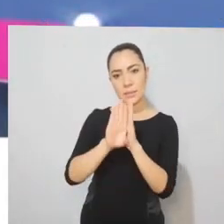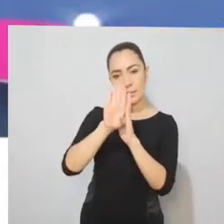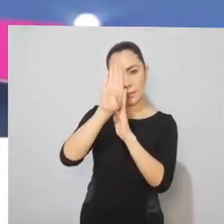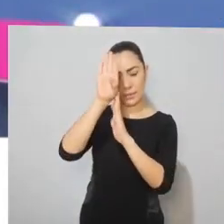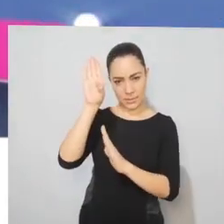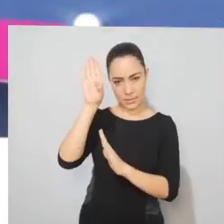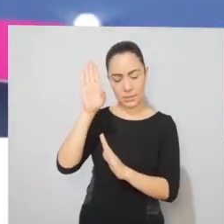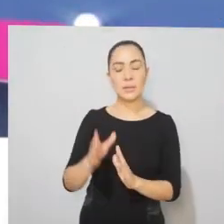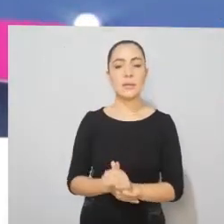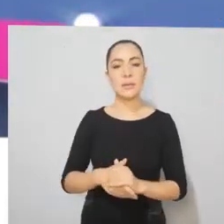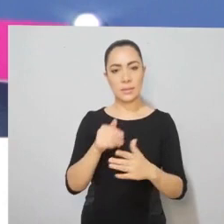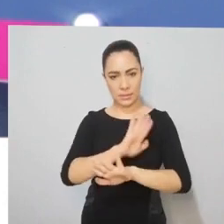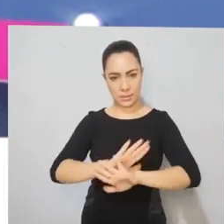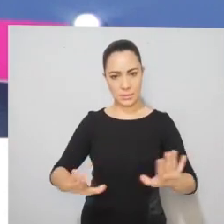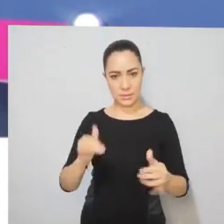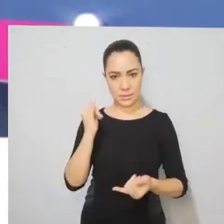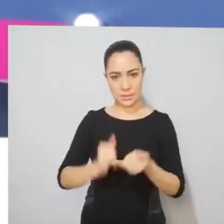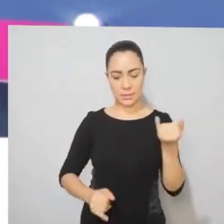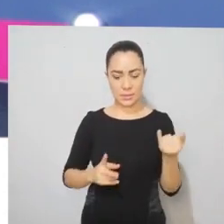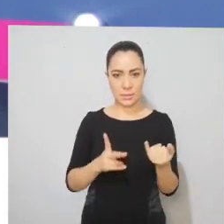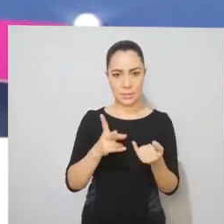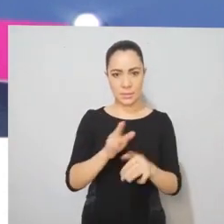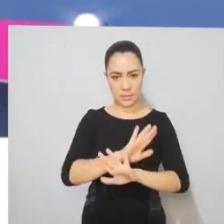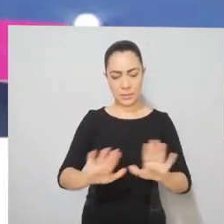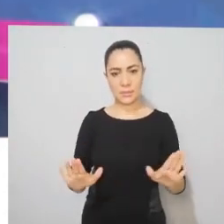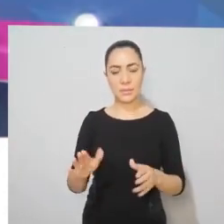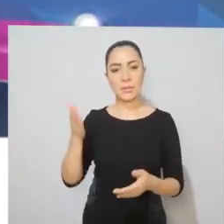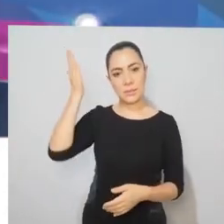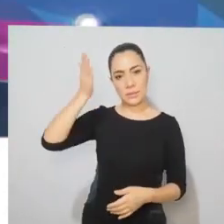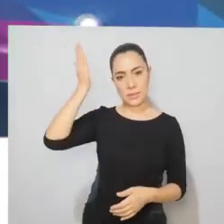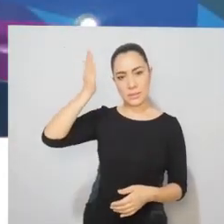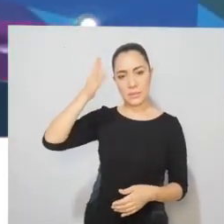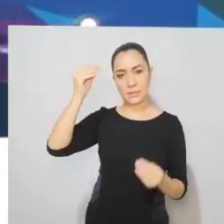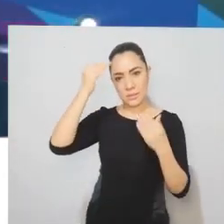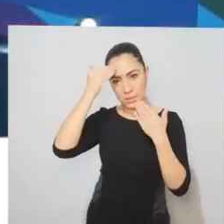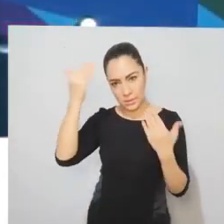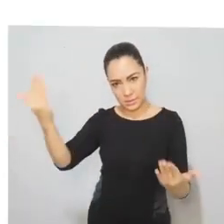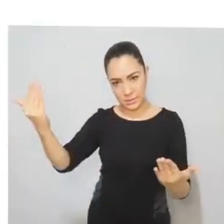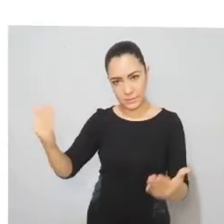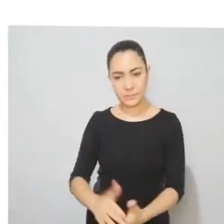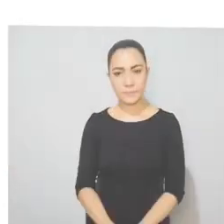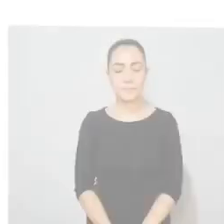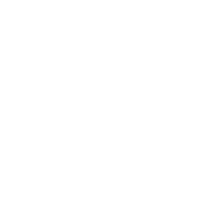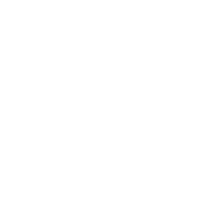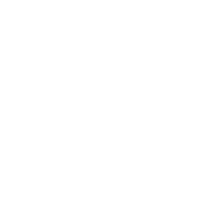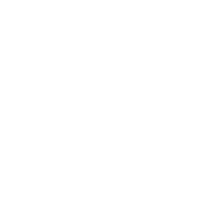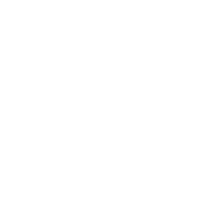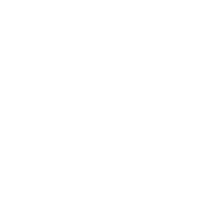desarrollo, damos por clausurado el Congreso. Muchas gracias.